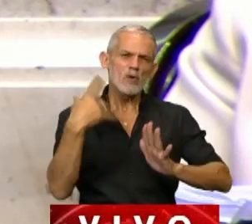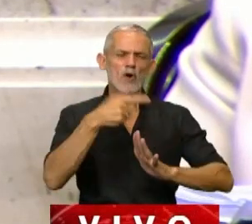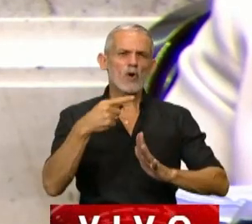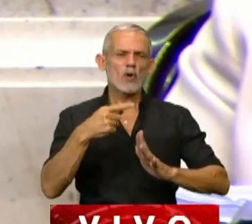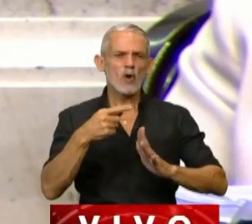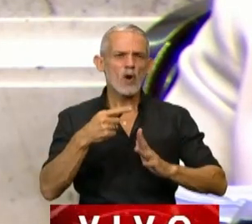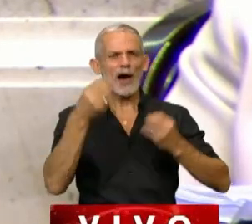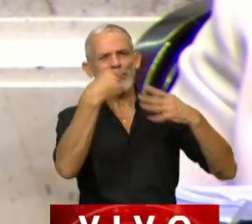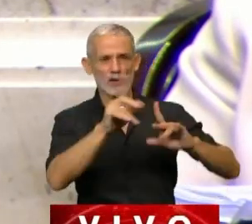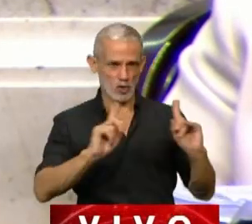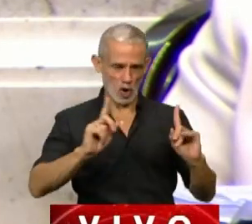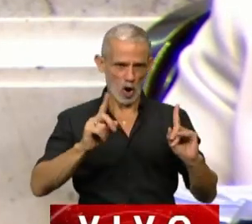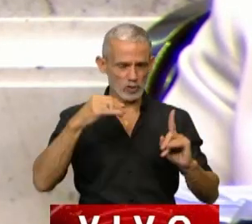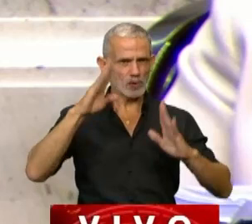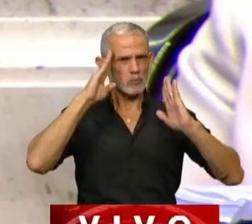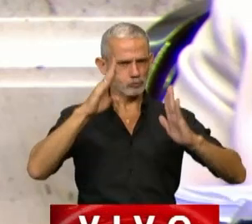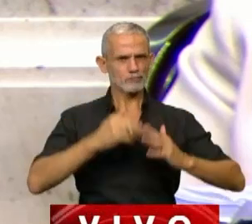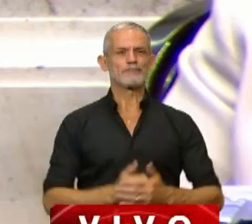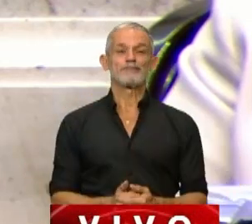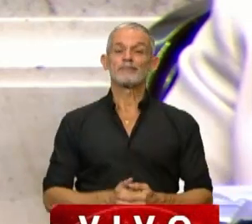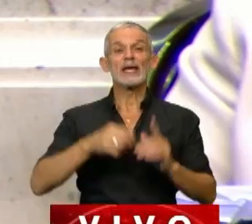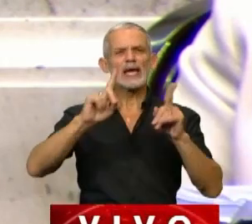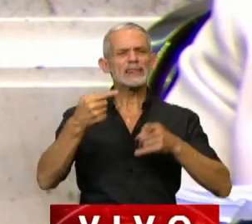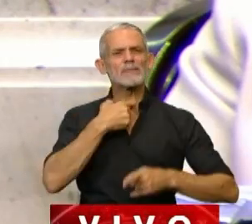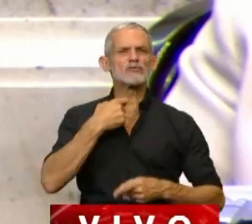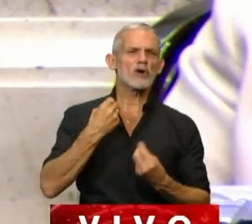dejado de lado. Quiero también,